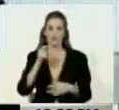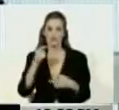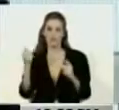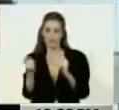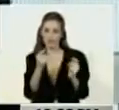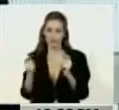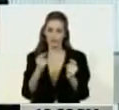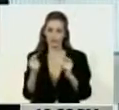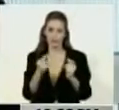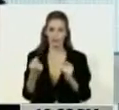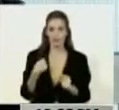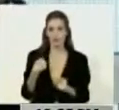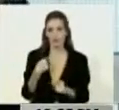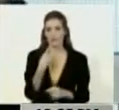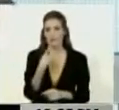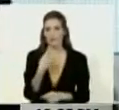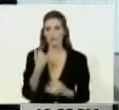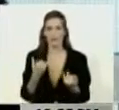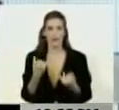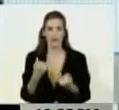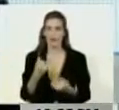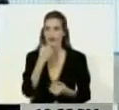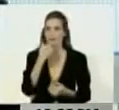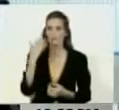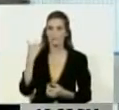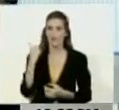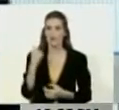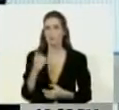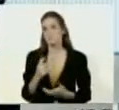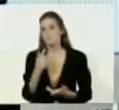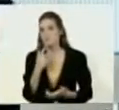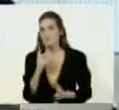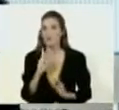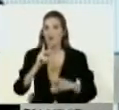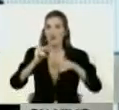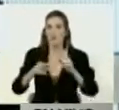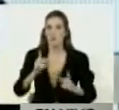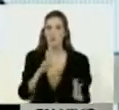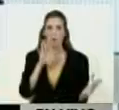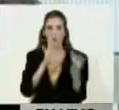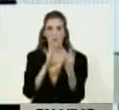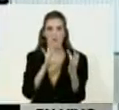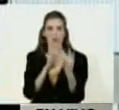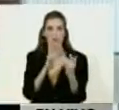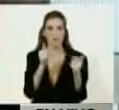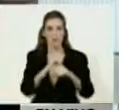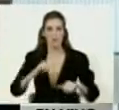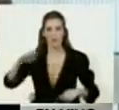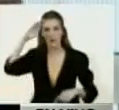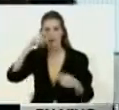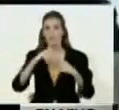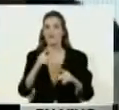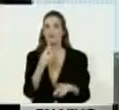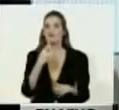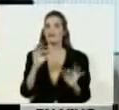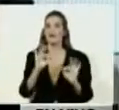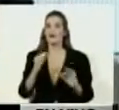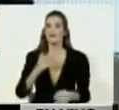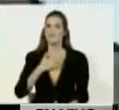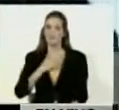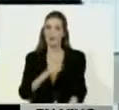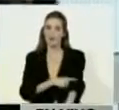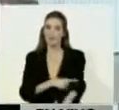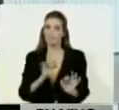discutiendo. Yo había mencionado ya por allá someramente que tenía algunos contactos, pero no había dicho que era mi